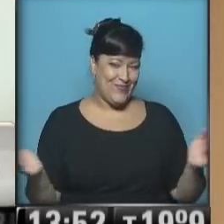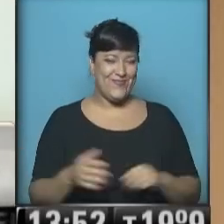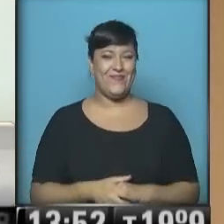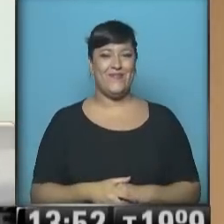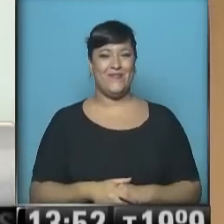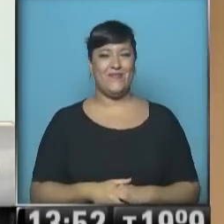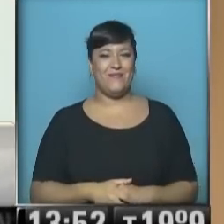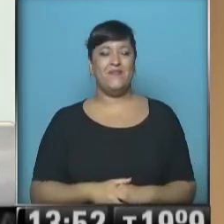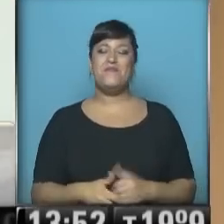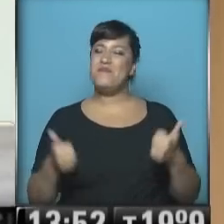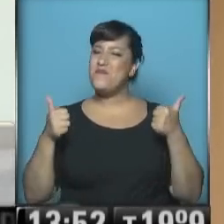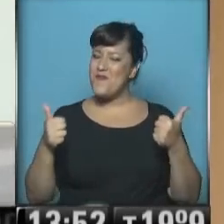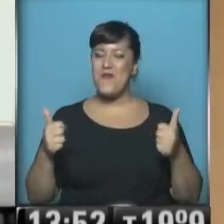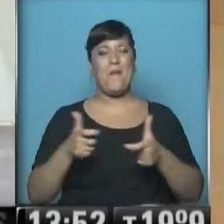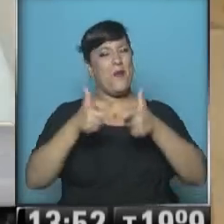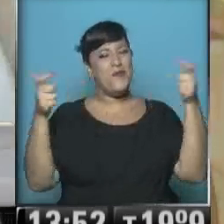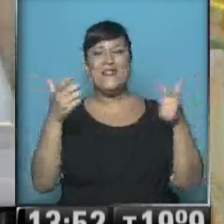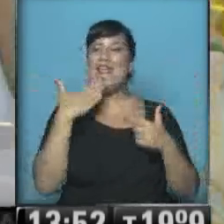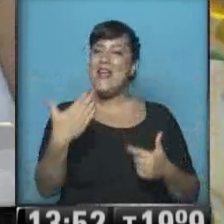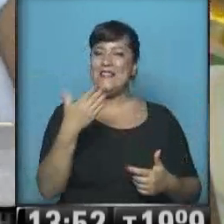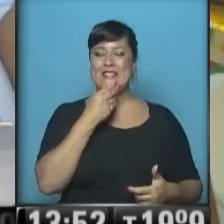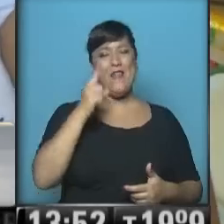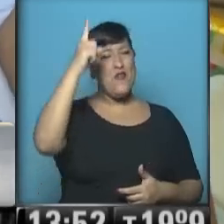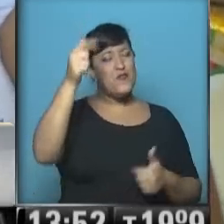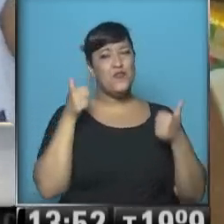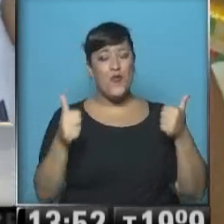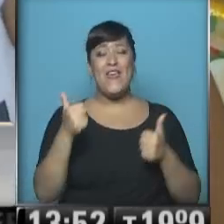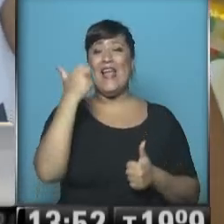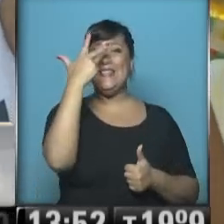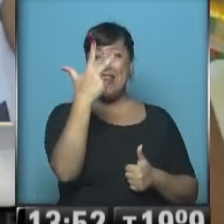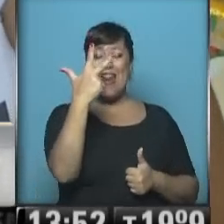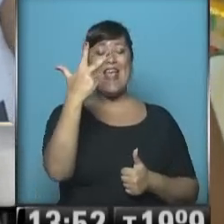Está muy bien, por suerte, gracias a Dios.